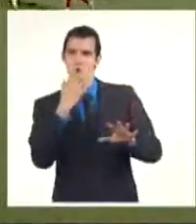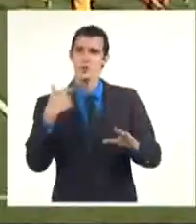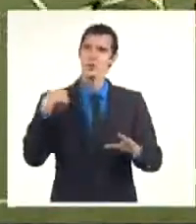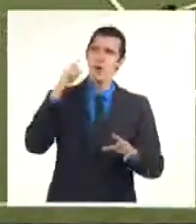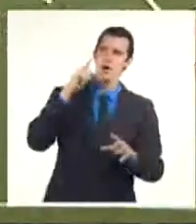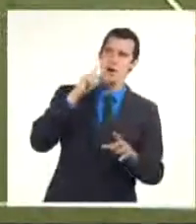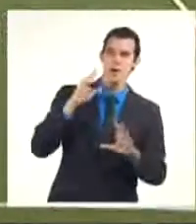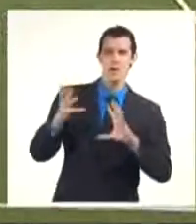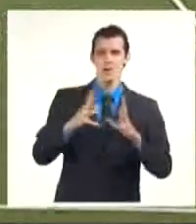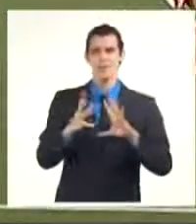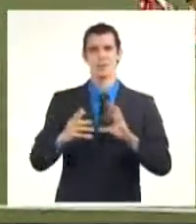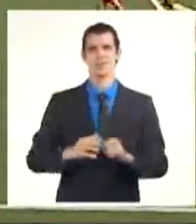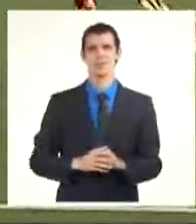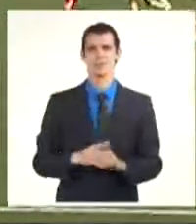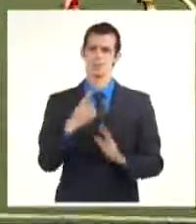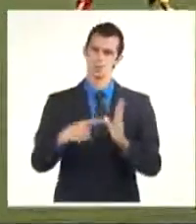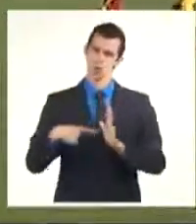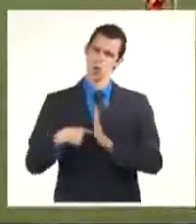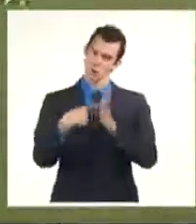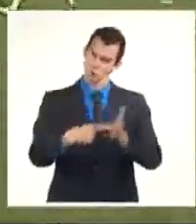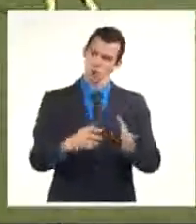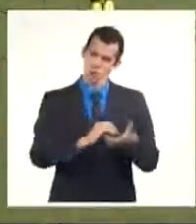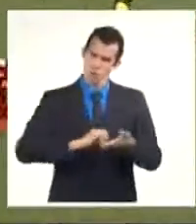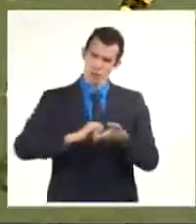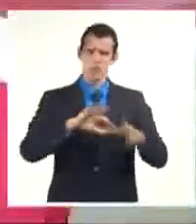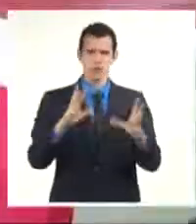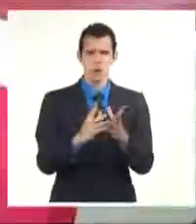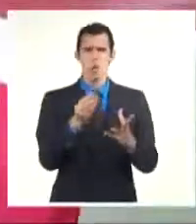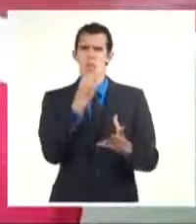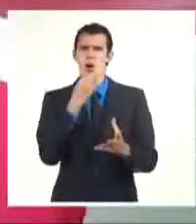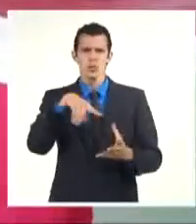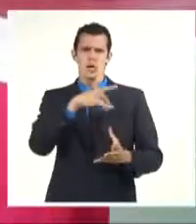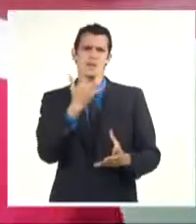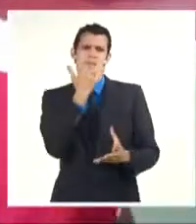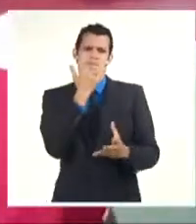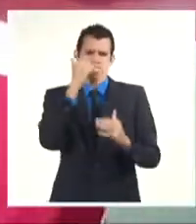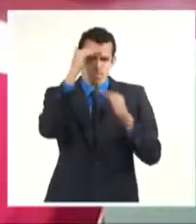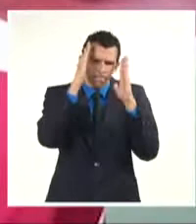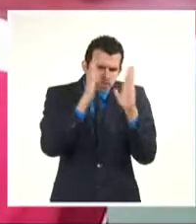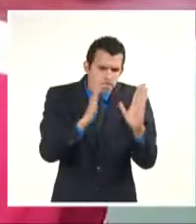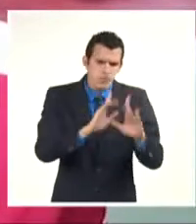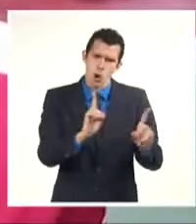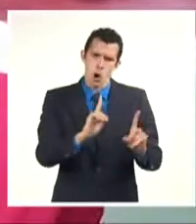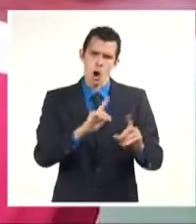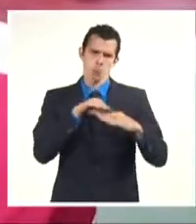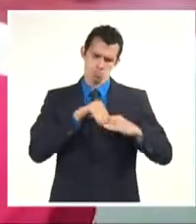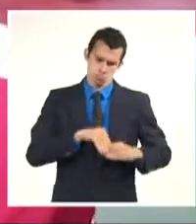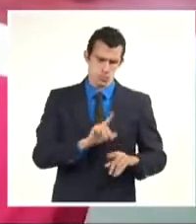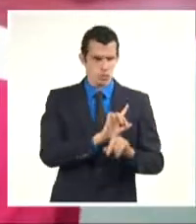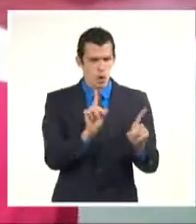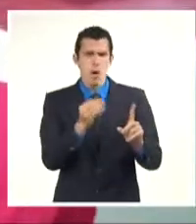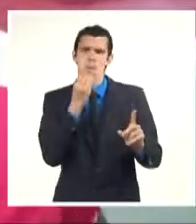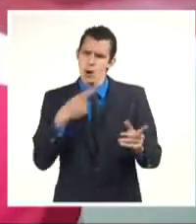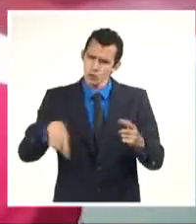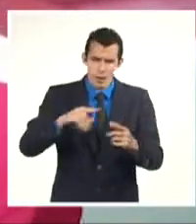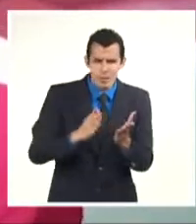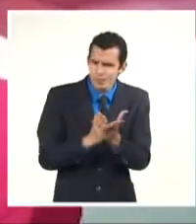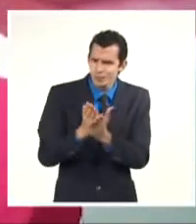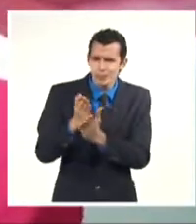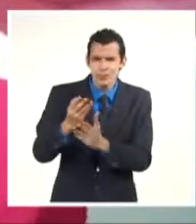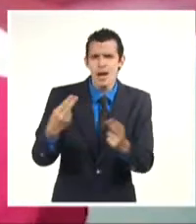ante la derrota, corregir errores y continuar. Porque al final el fútbol consiste en eso, en continuar y ahí vamos. Lo más importante es partido a